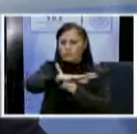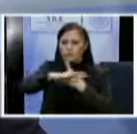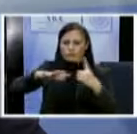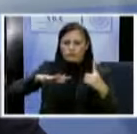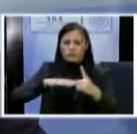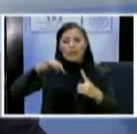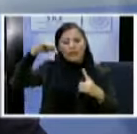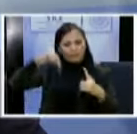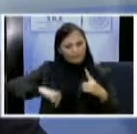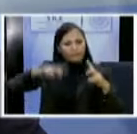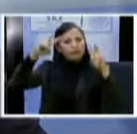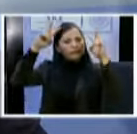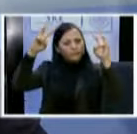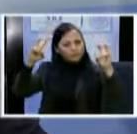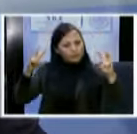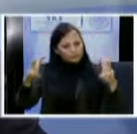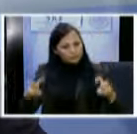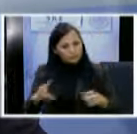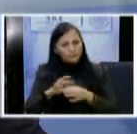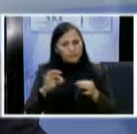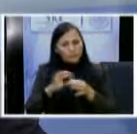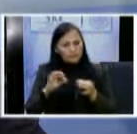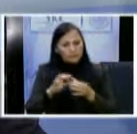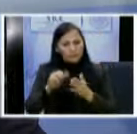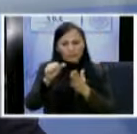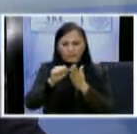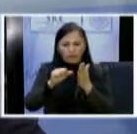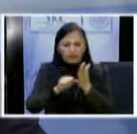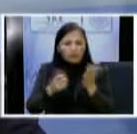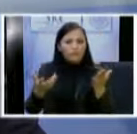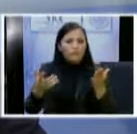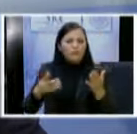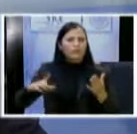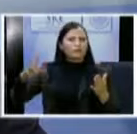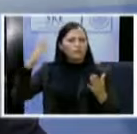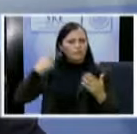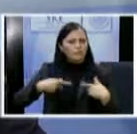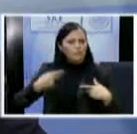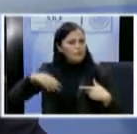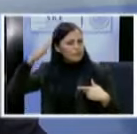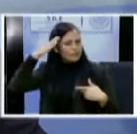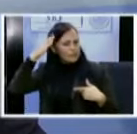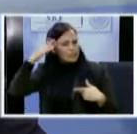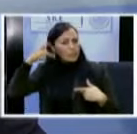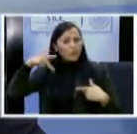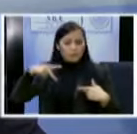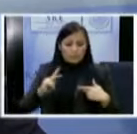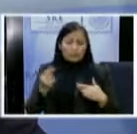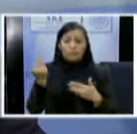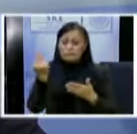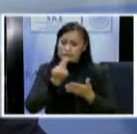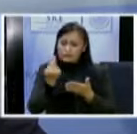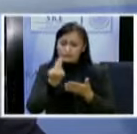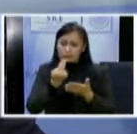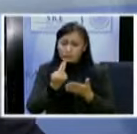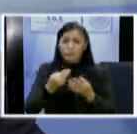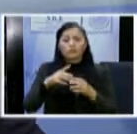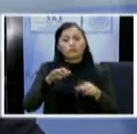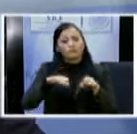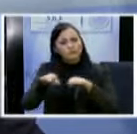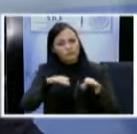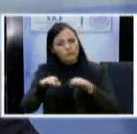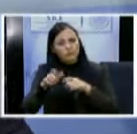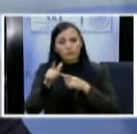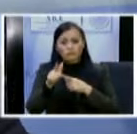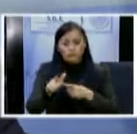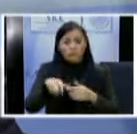los grandes temas de la agenda de los líderes cuando se reúnan, pero se seguirá trabajando de aquí entonces, no se paraliza, no